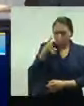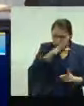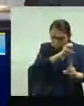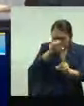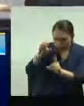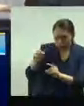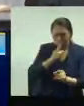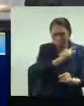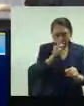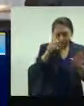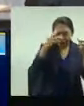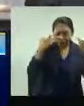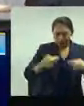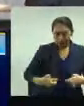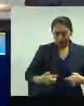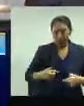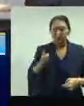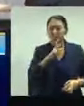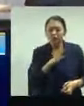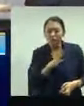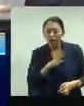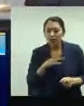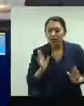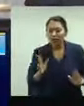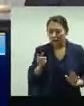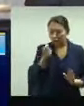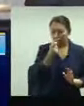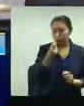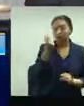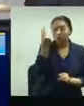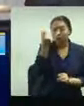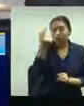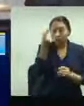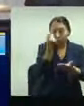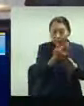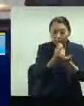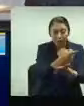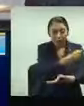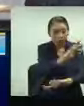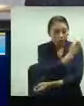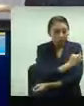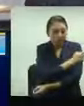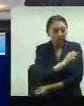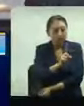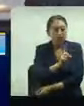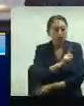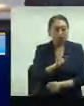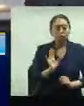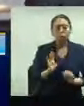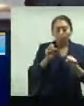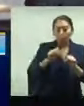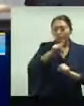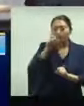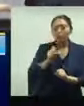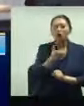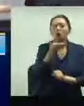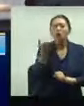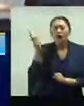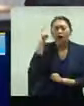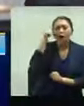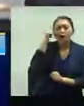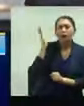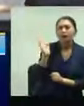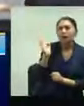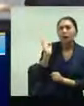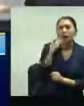Cuando esa gente se queda sin abastecimiento por falta de plata, esos pacientes no andan preguntando qué pensaba el presidente de